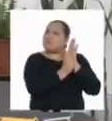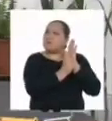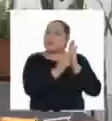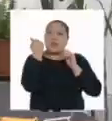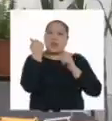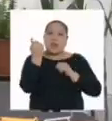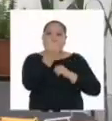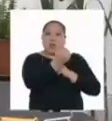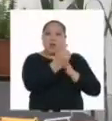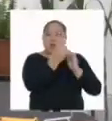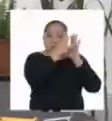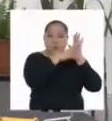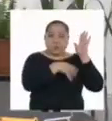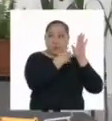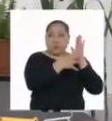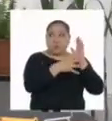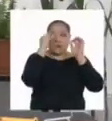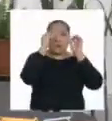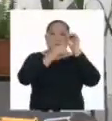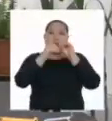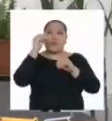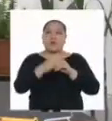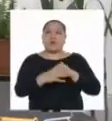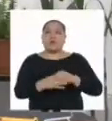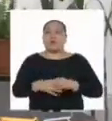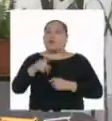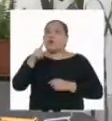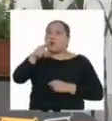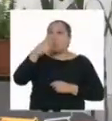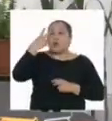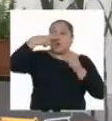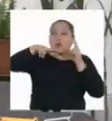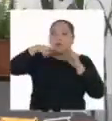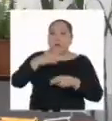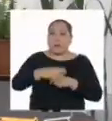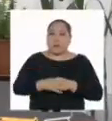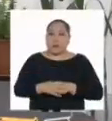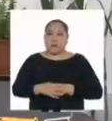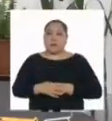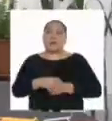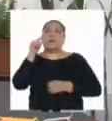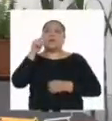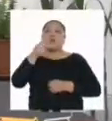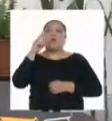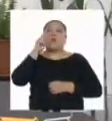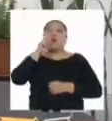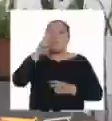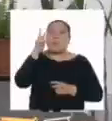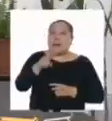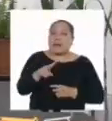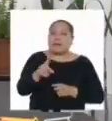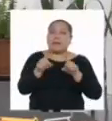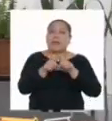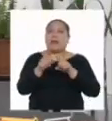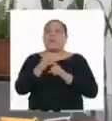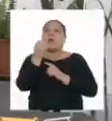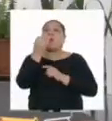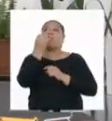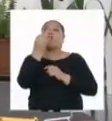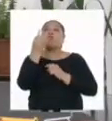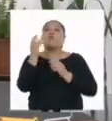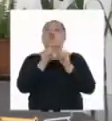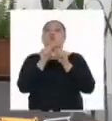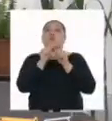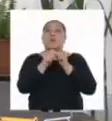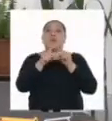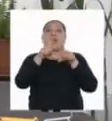cada uno de estos espacios vamos a colocar observaciones cualitativas y cuantitativas de las hojas, dependiendo